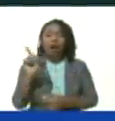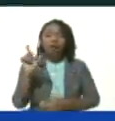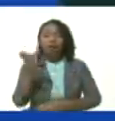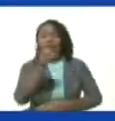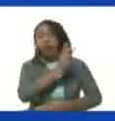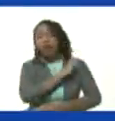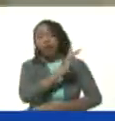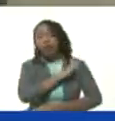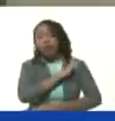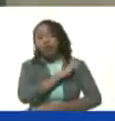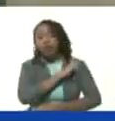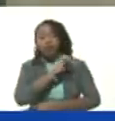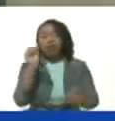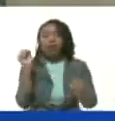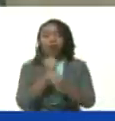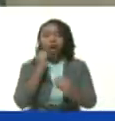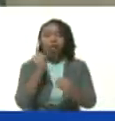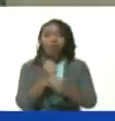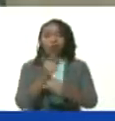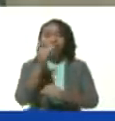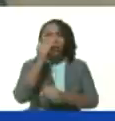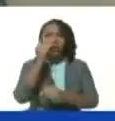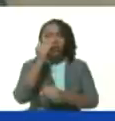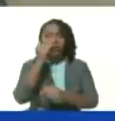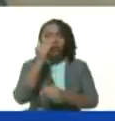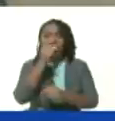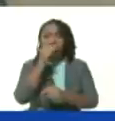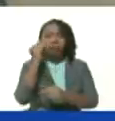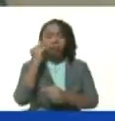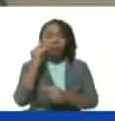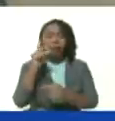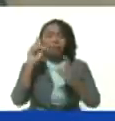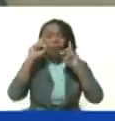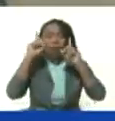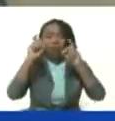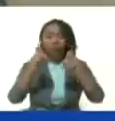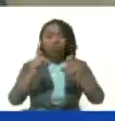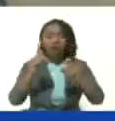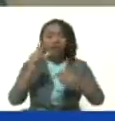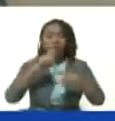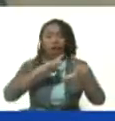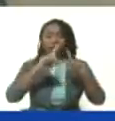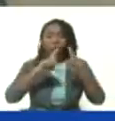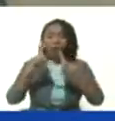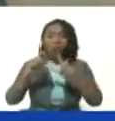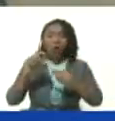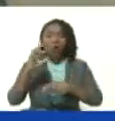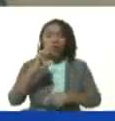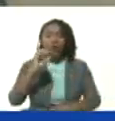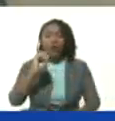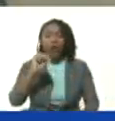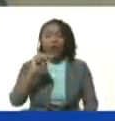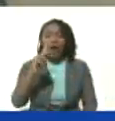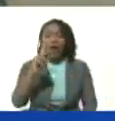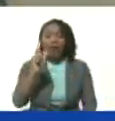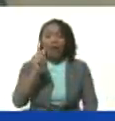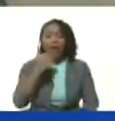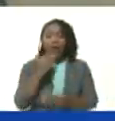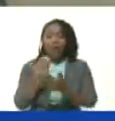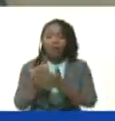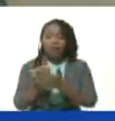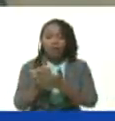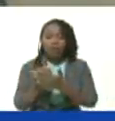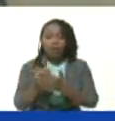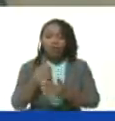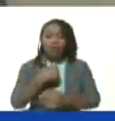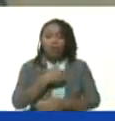gerentes, trabajadores, trabajadoras, profesionales del laboratorio RONAVA. Muchas gracias. Yo